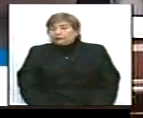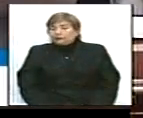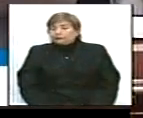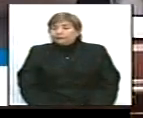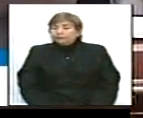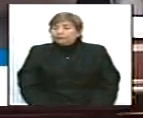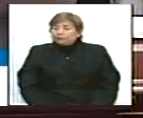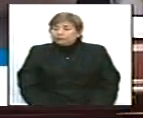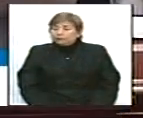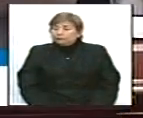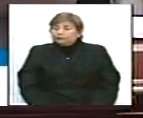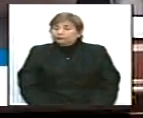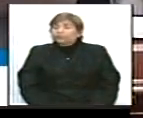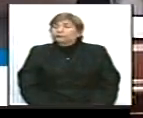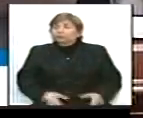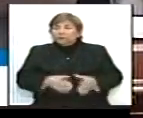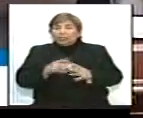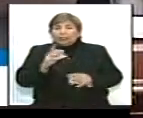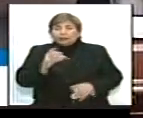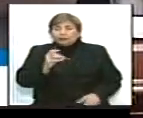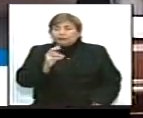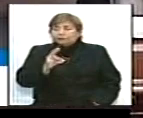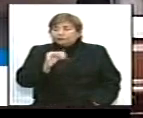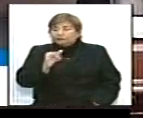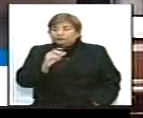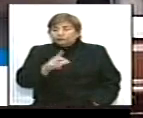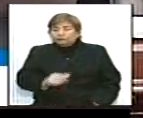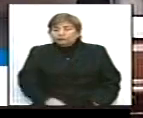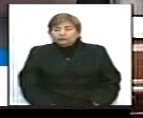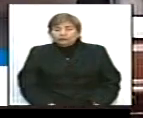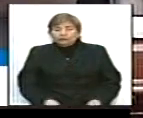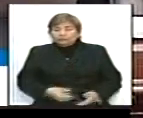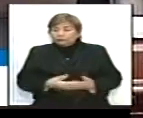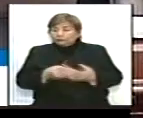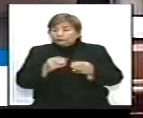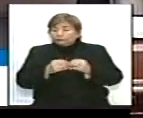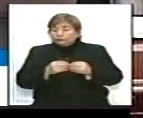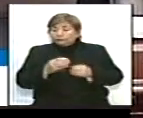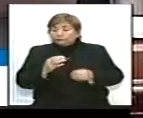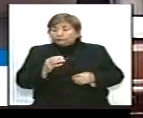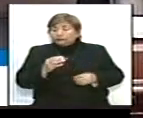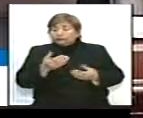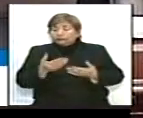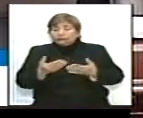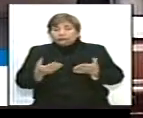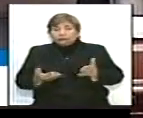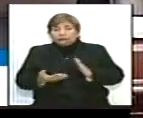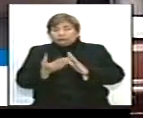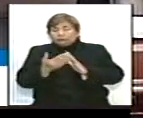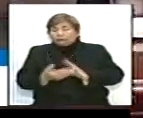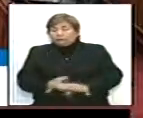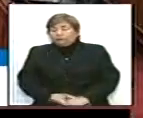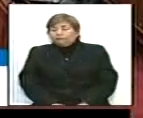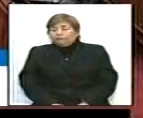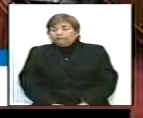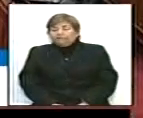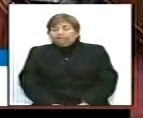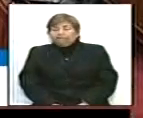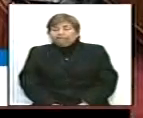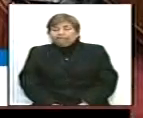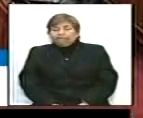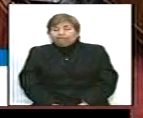agradecido, congresista Dávila. Tiene la palabra el congresista Yesenia Ponce.